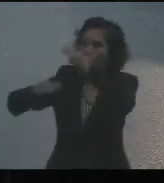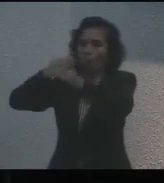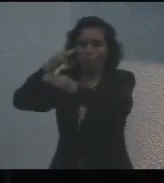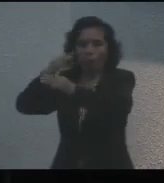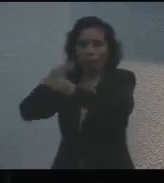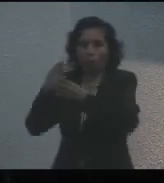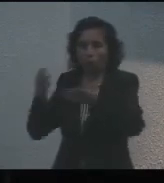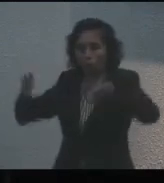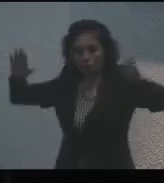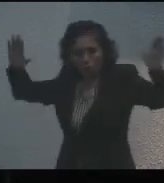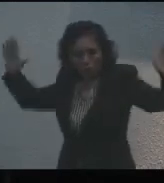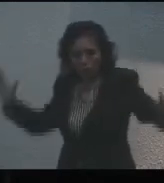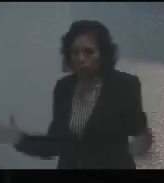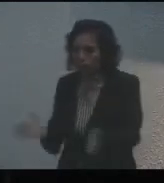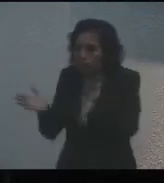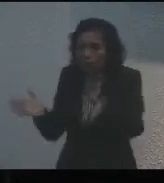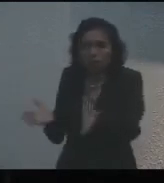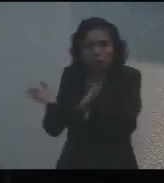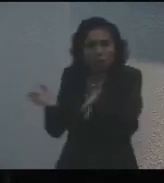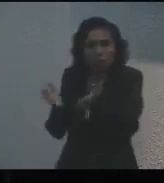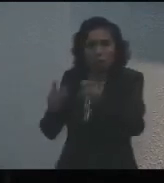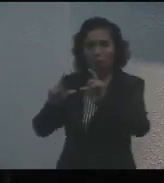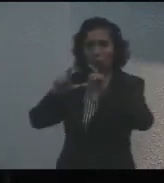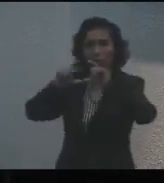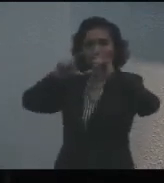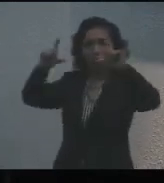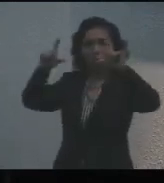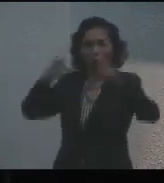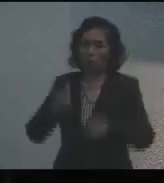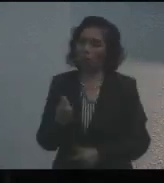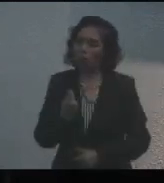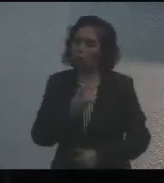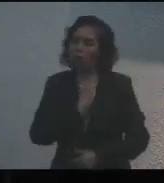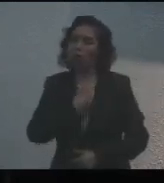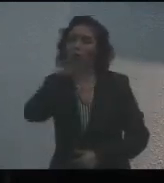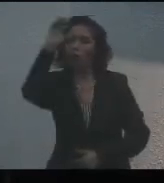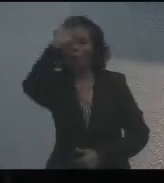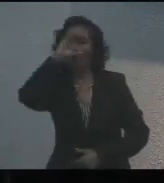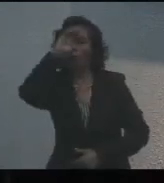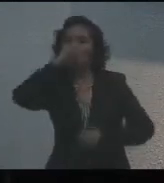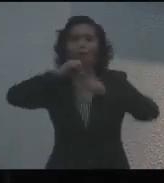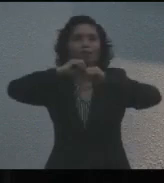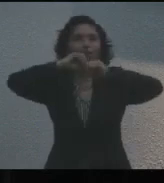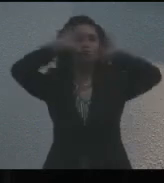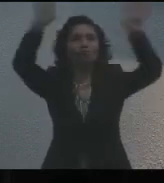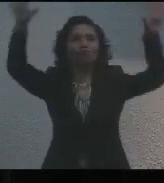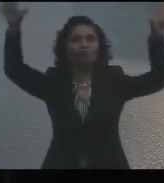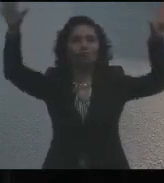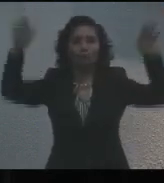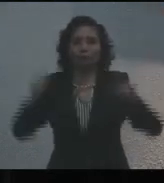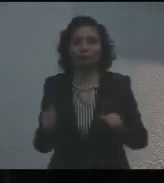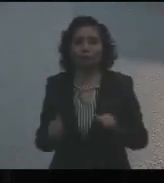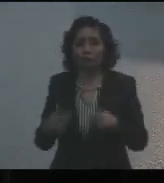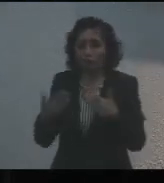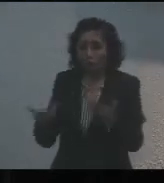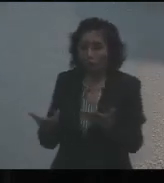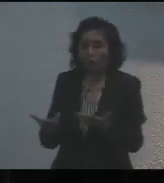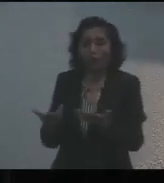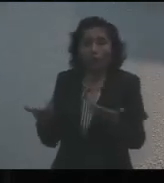generadora y promotora de una parte de la imagen de nuestra identidad cultural hacia el exterior. Durante su